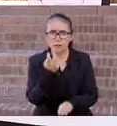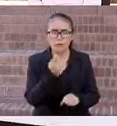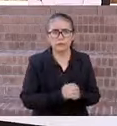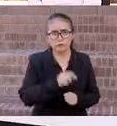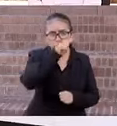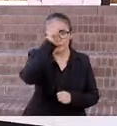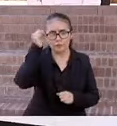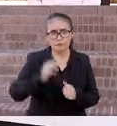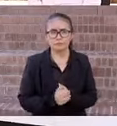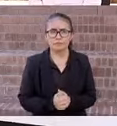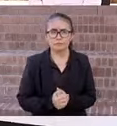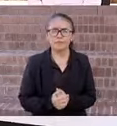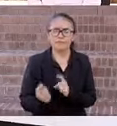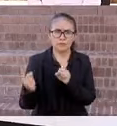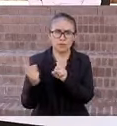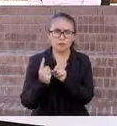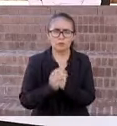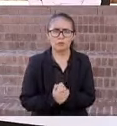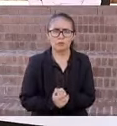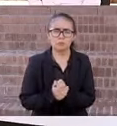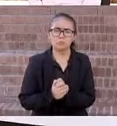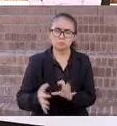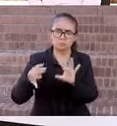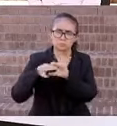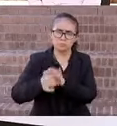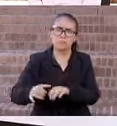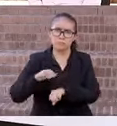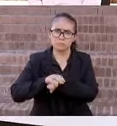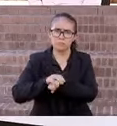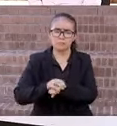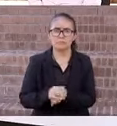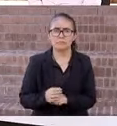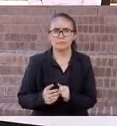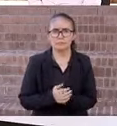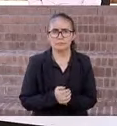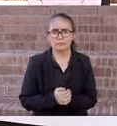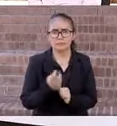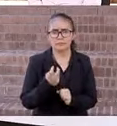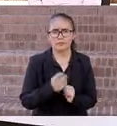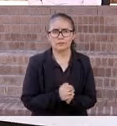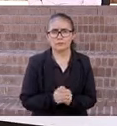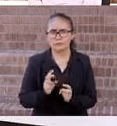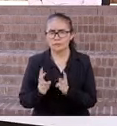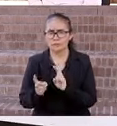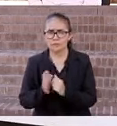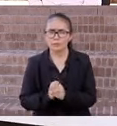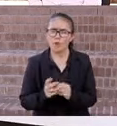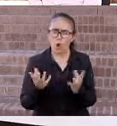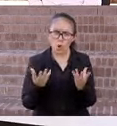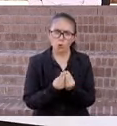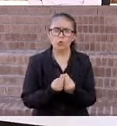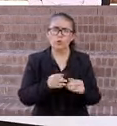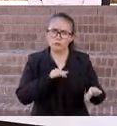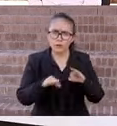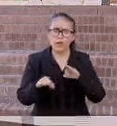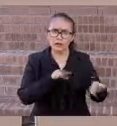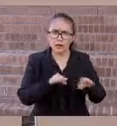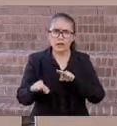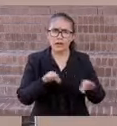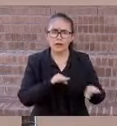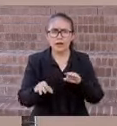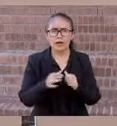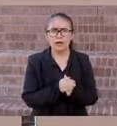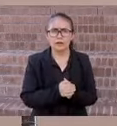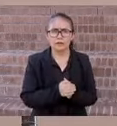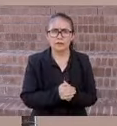identificamos y nos llevamos muy bien tenemos que sumar esfuerzos sumar voluntades sumar